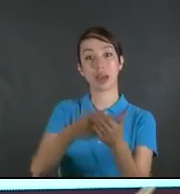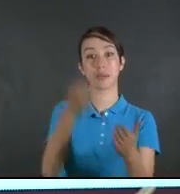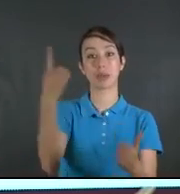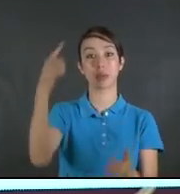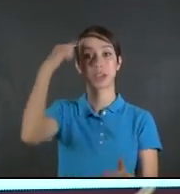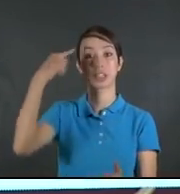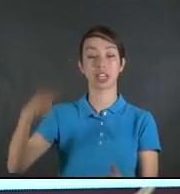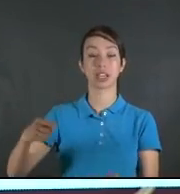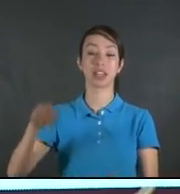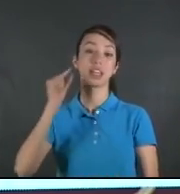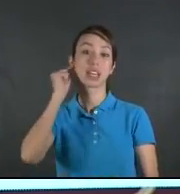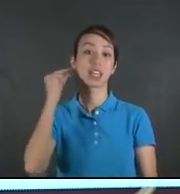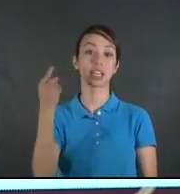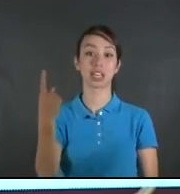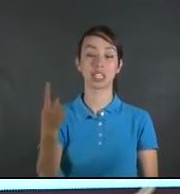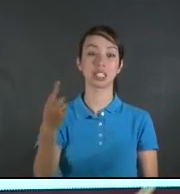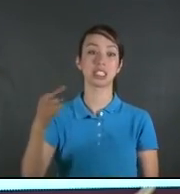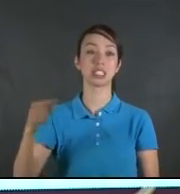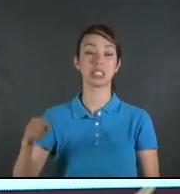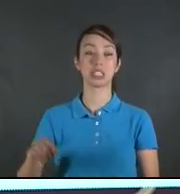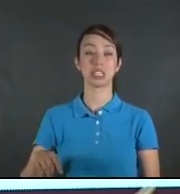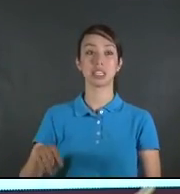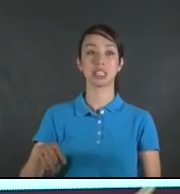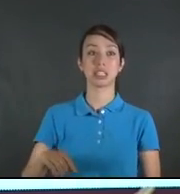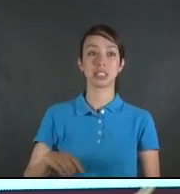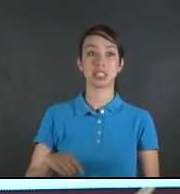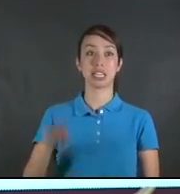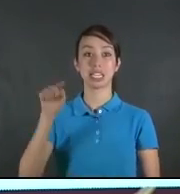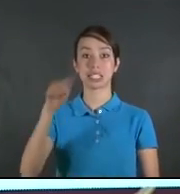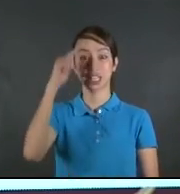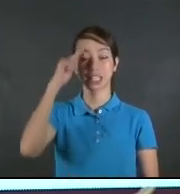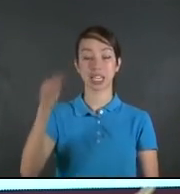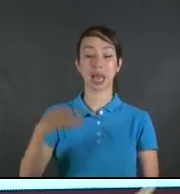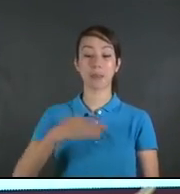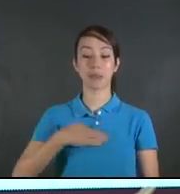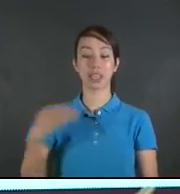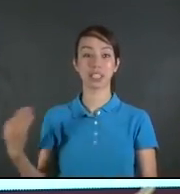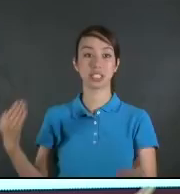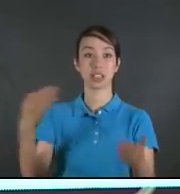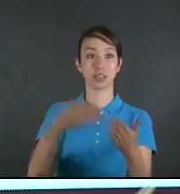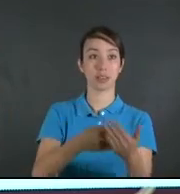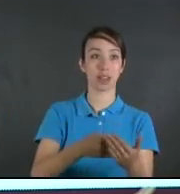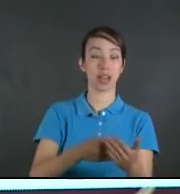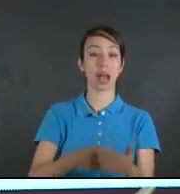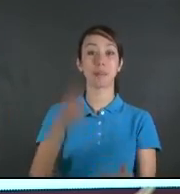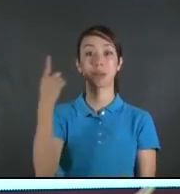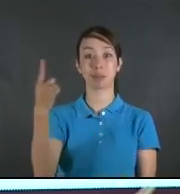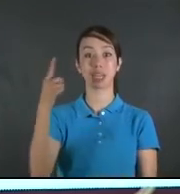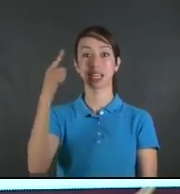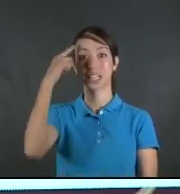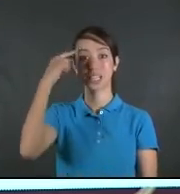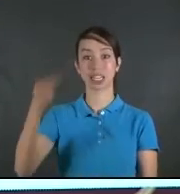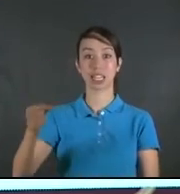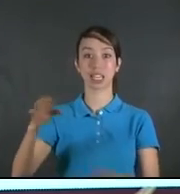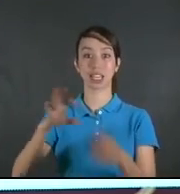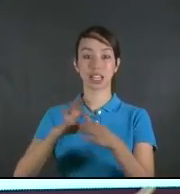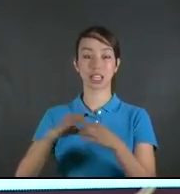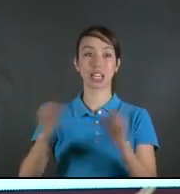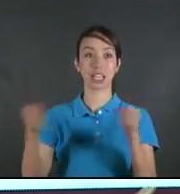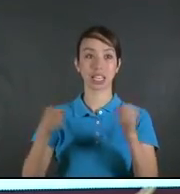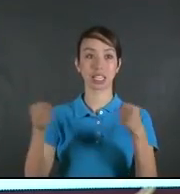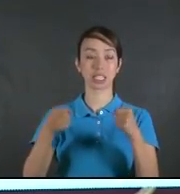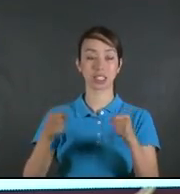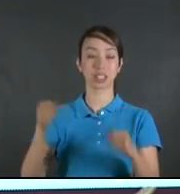y ese y ese primer día dimensionalmente me lleva hasta Génesis el primer día de la creación en lo que esto